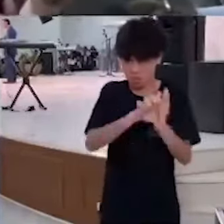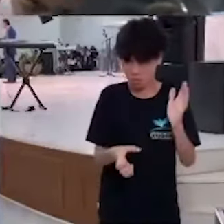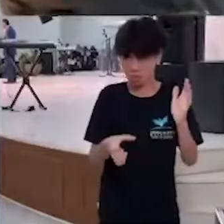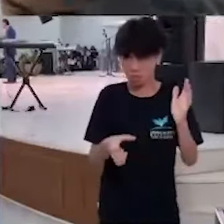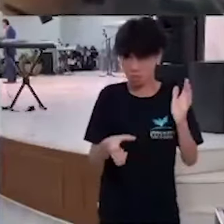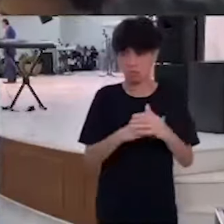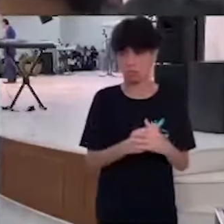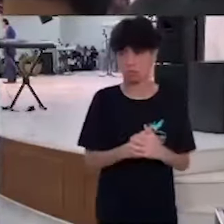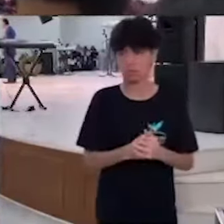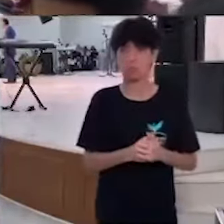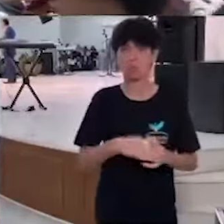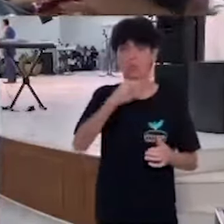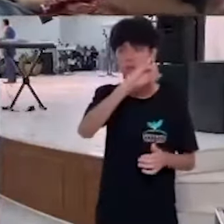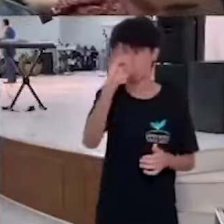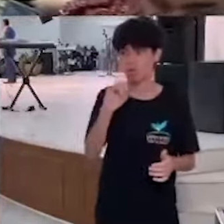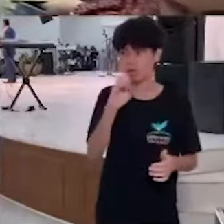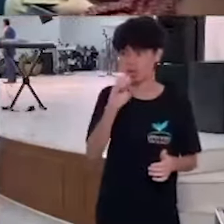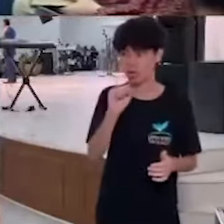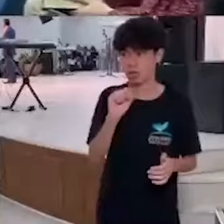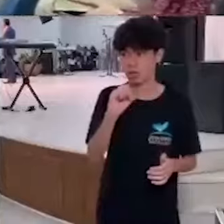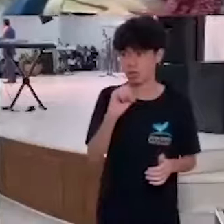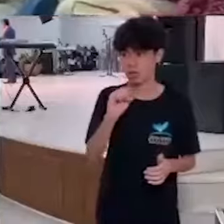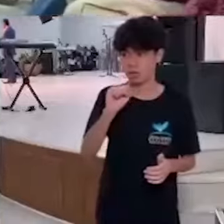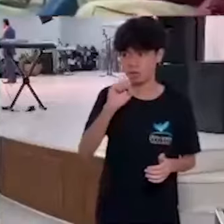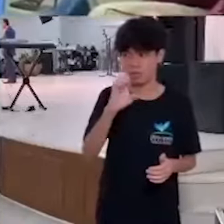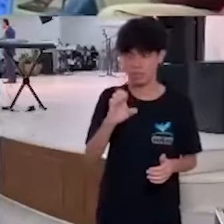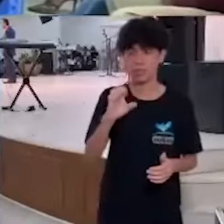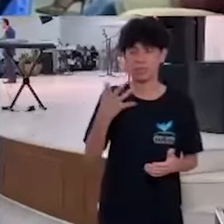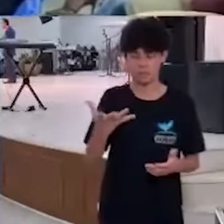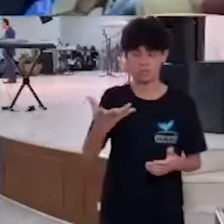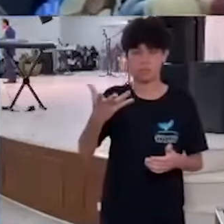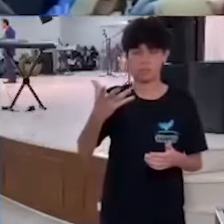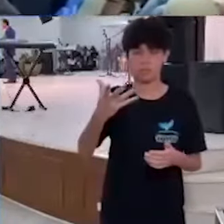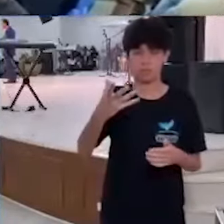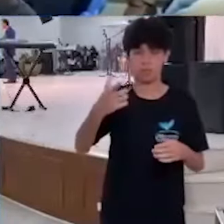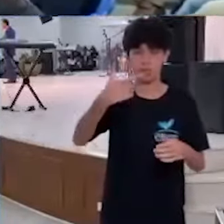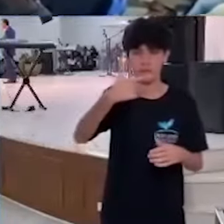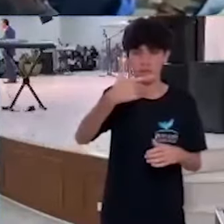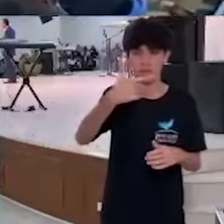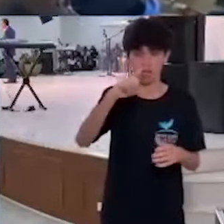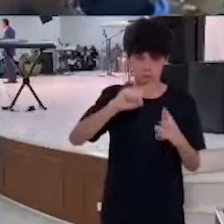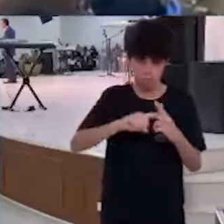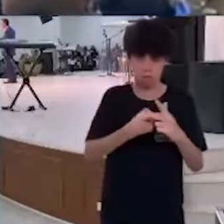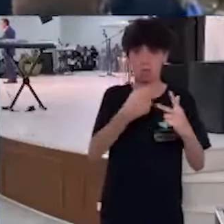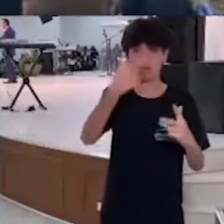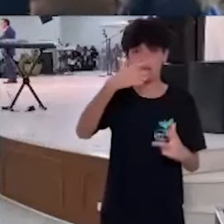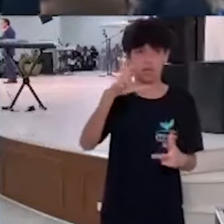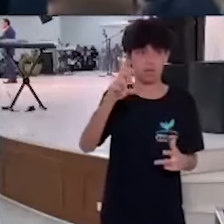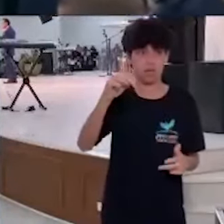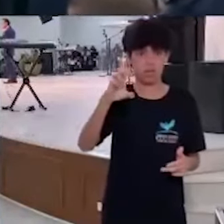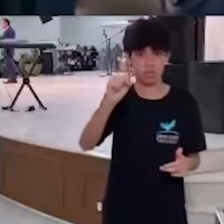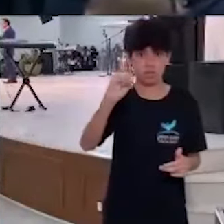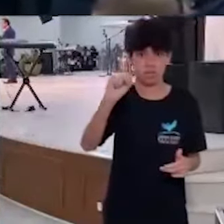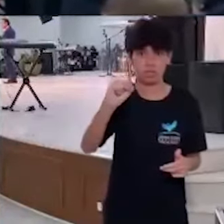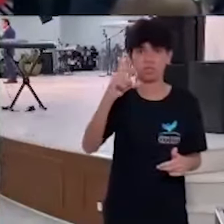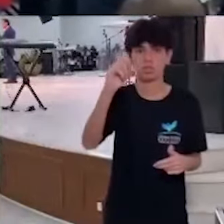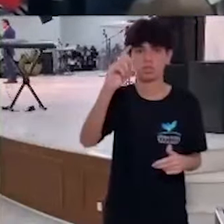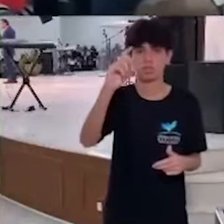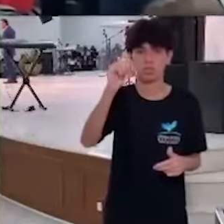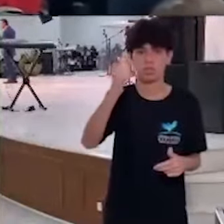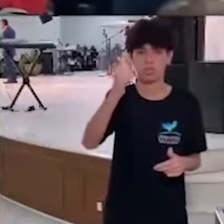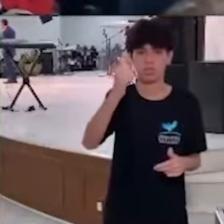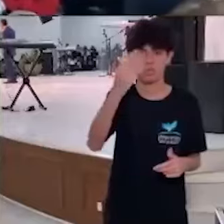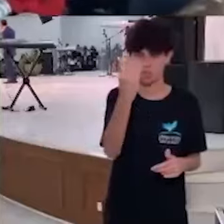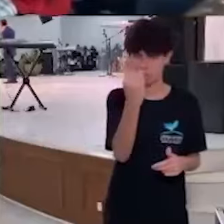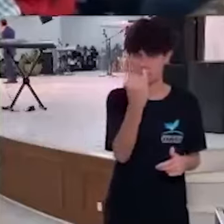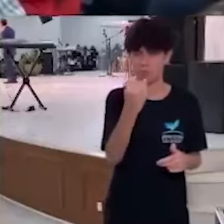de abstinencia fue José. No lo busque, pero en Génesis 39 dice que José se